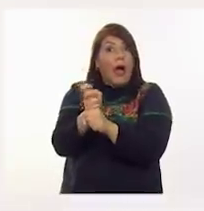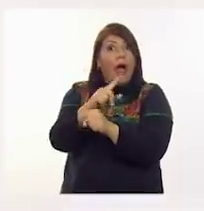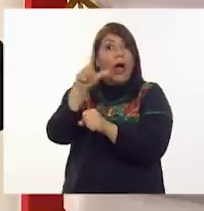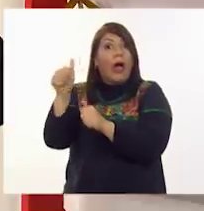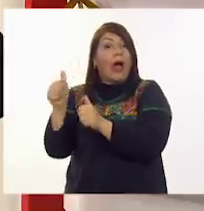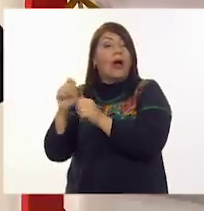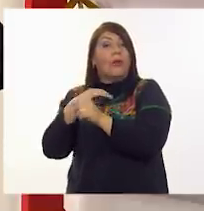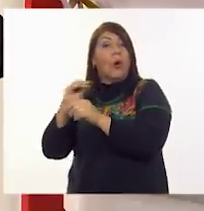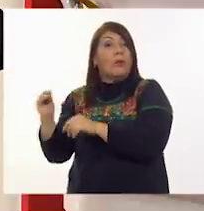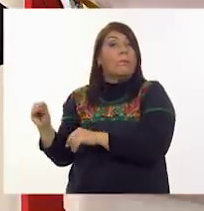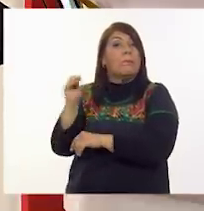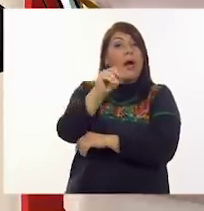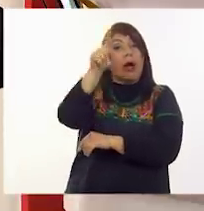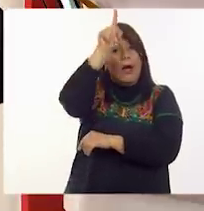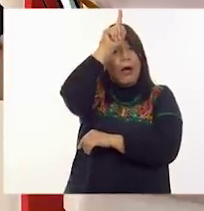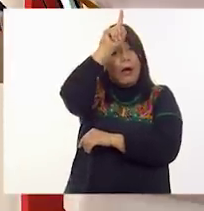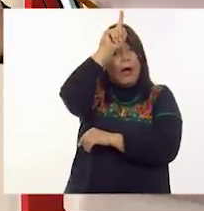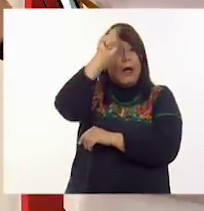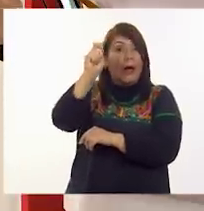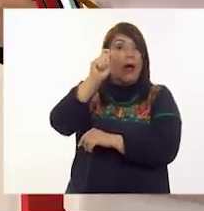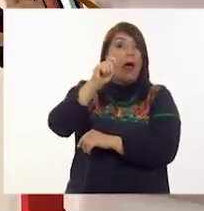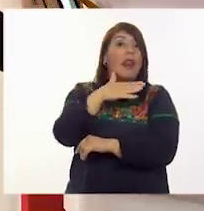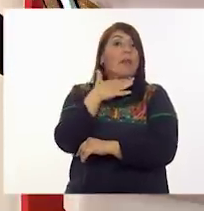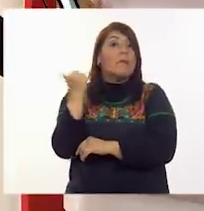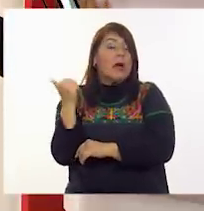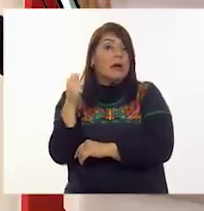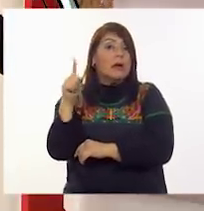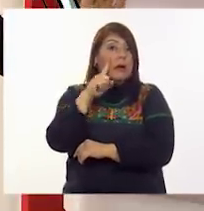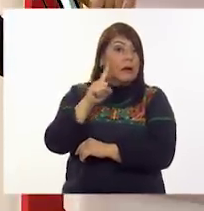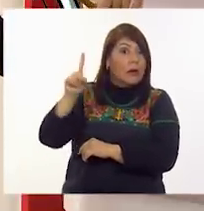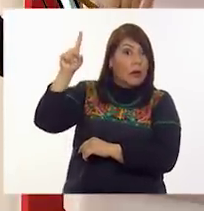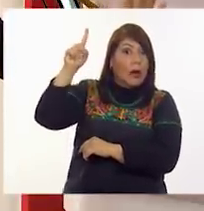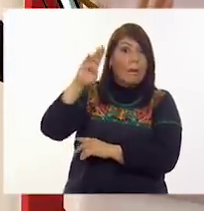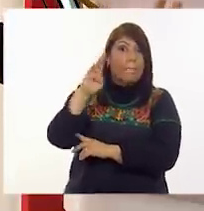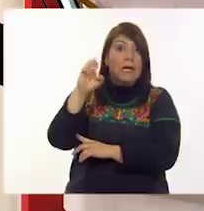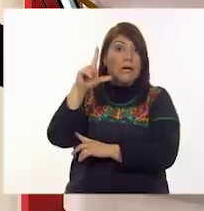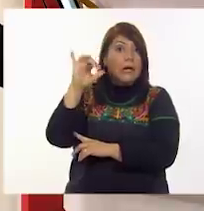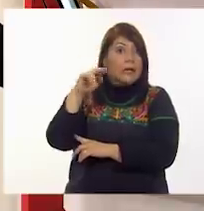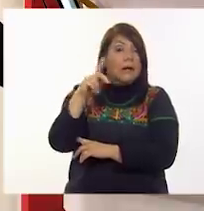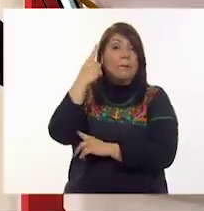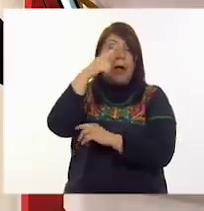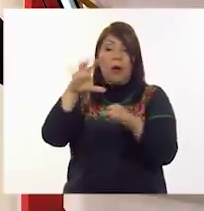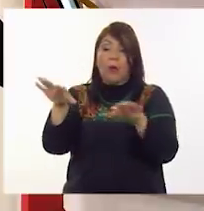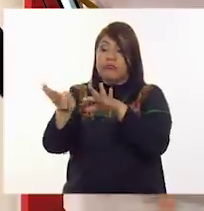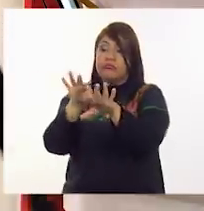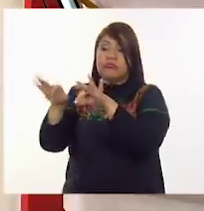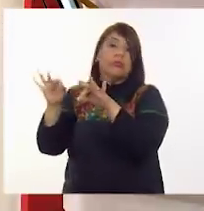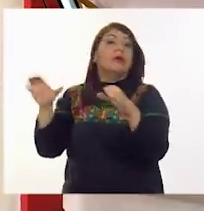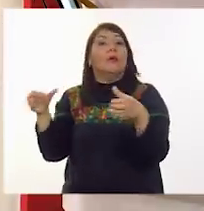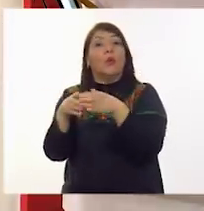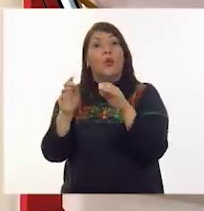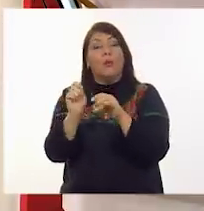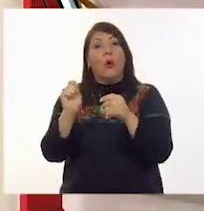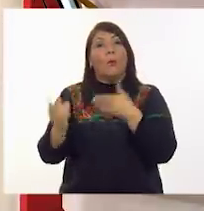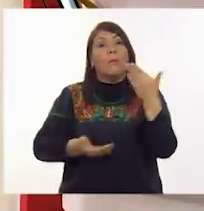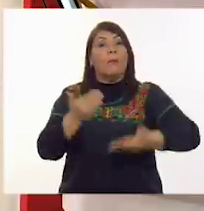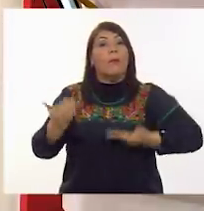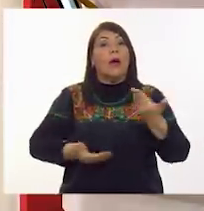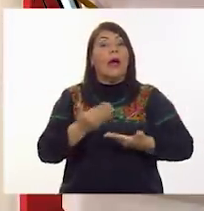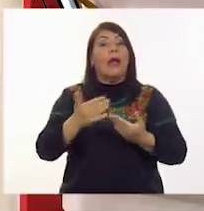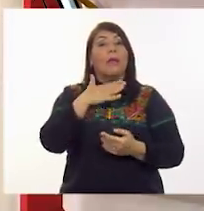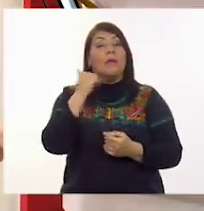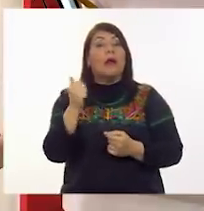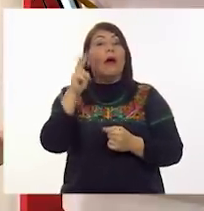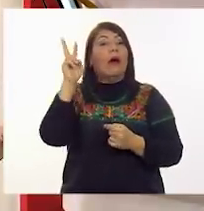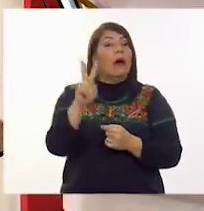a ser parte de la compañía más importante de danza en Alemania. ¿Saben? Hizo